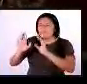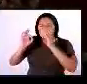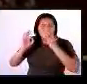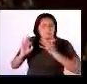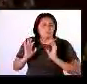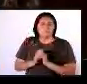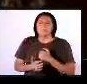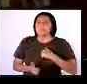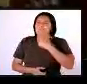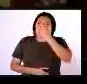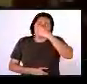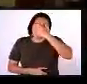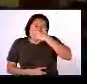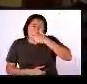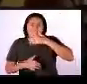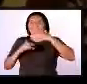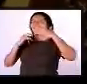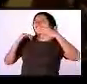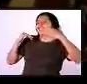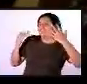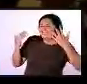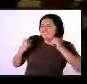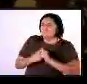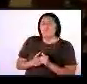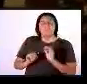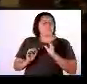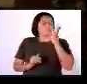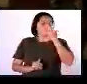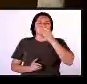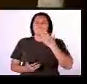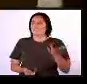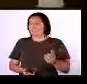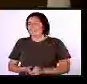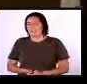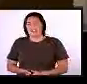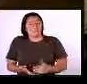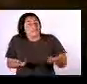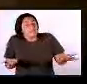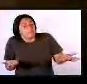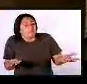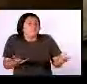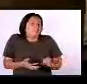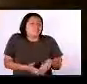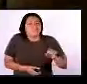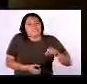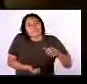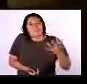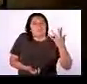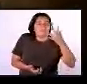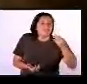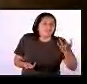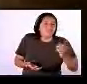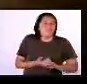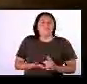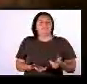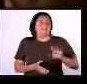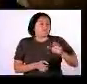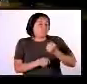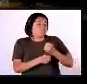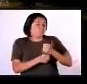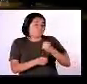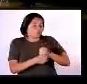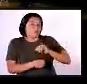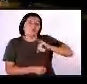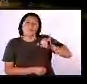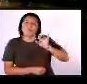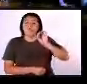maravillosa. He llorado, he reído. Muy bonita. Sí, está muy bonita. Está muy lindo el trabajo que hace